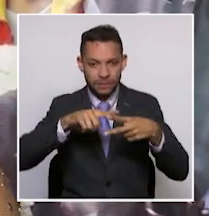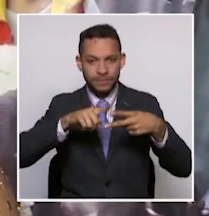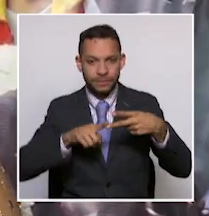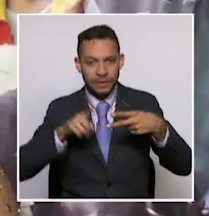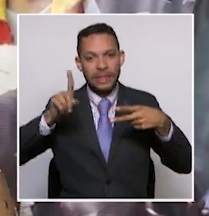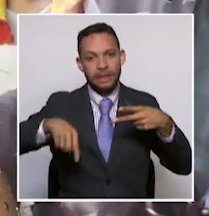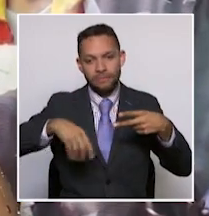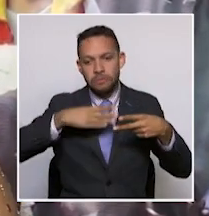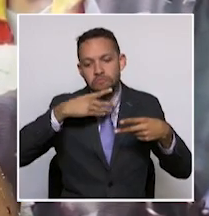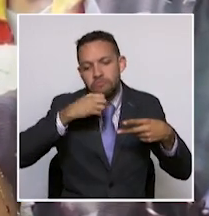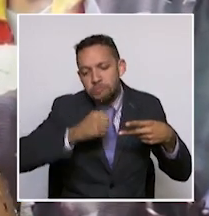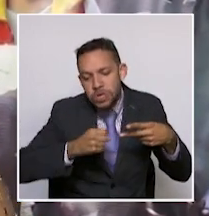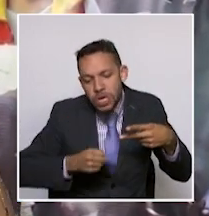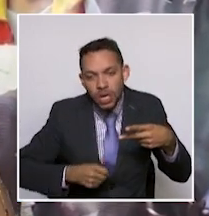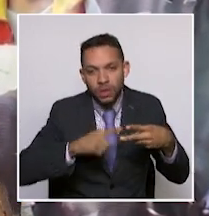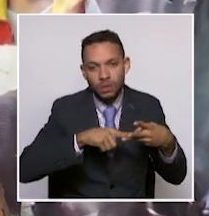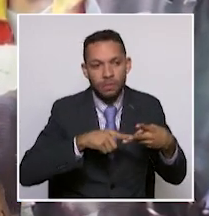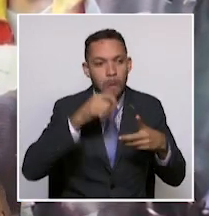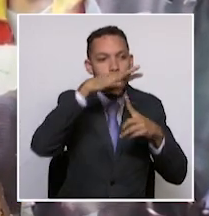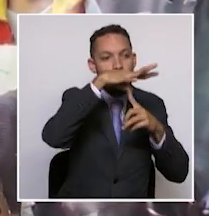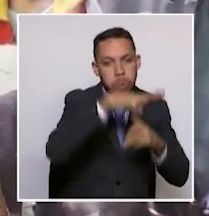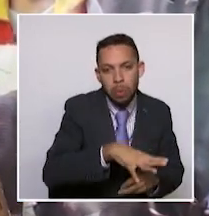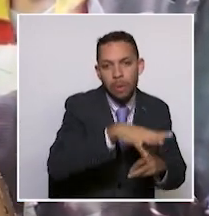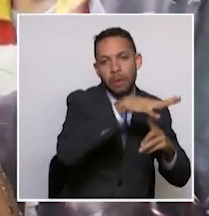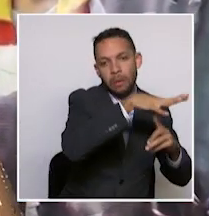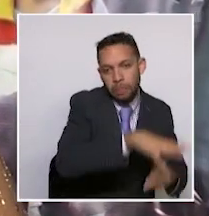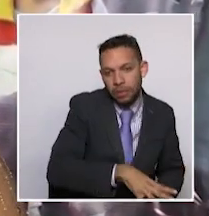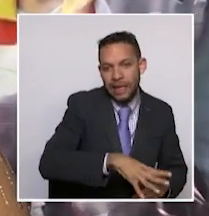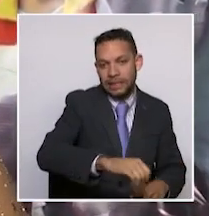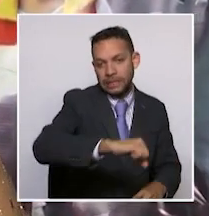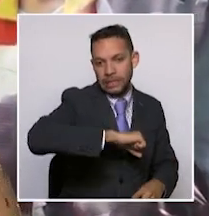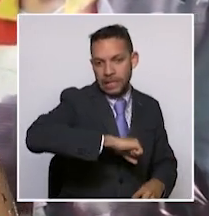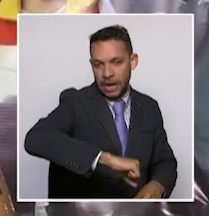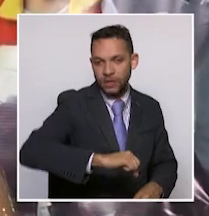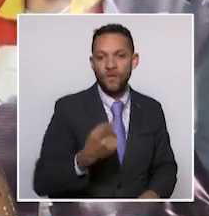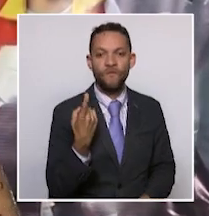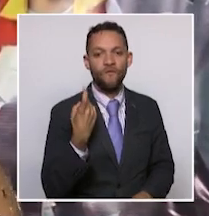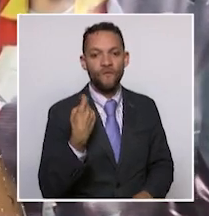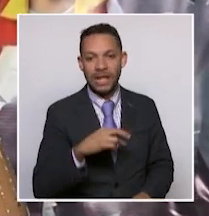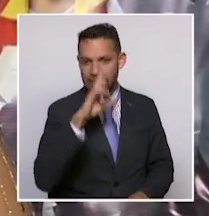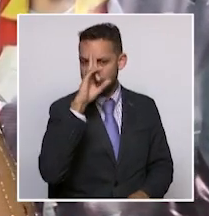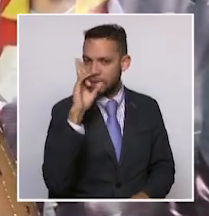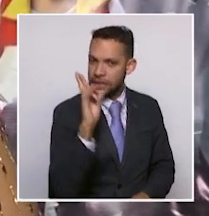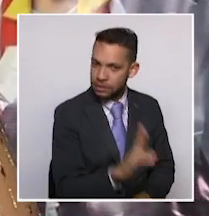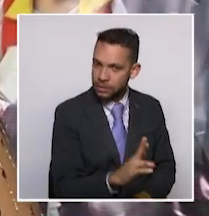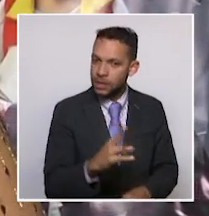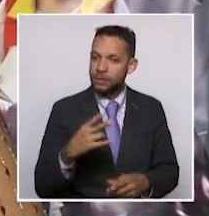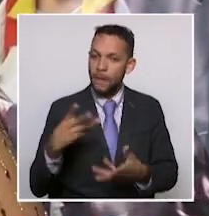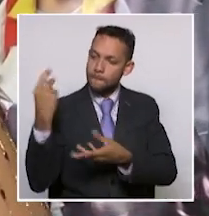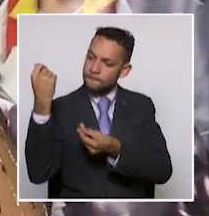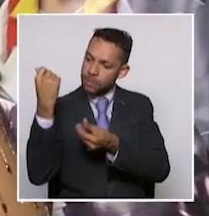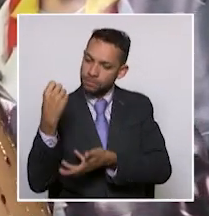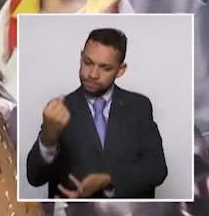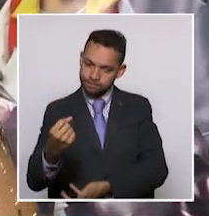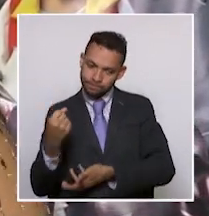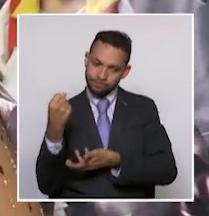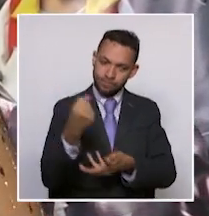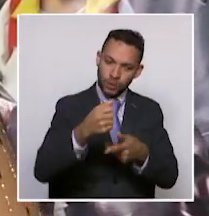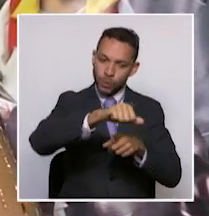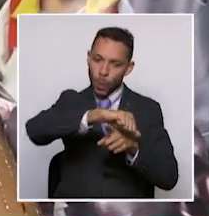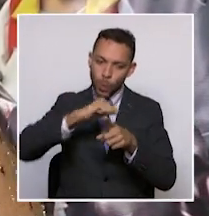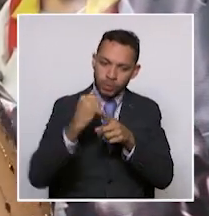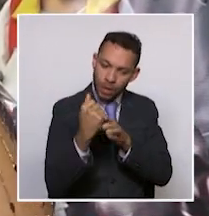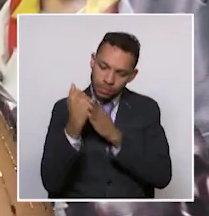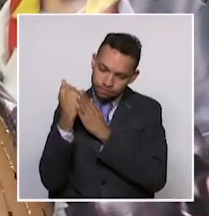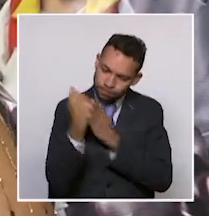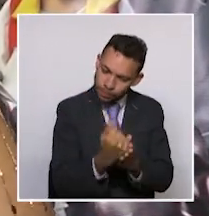de adulto mayor aún esa población sigue en situación de vulnerabilidad y resulta complejo invertir los recursos que están destinados para esta